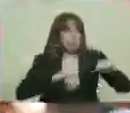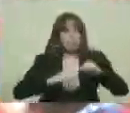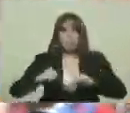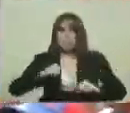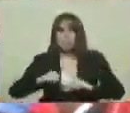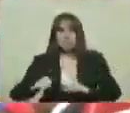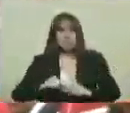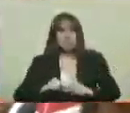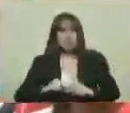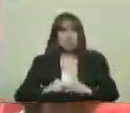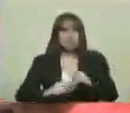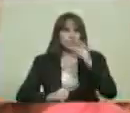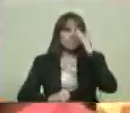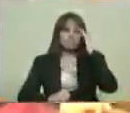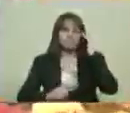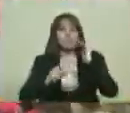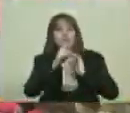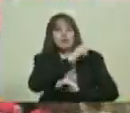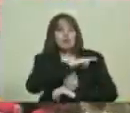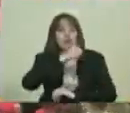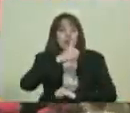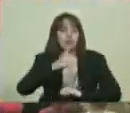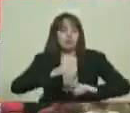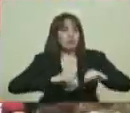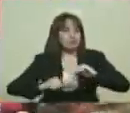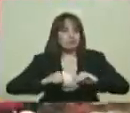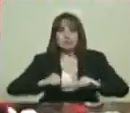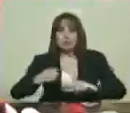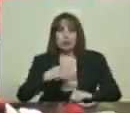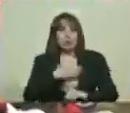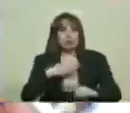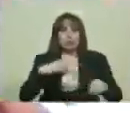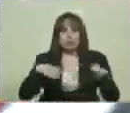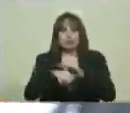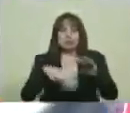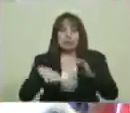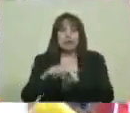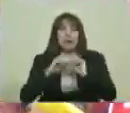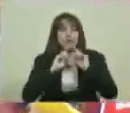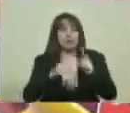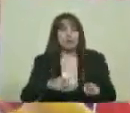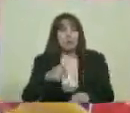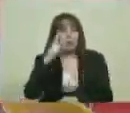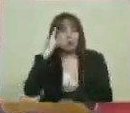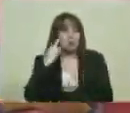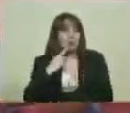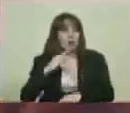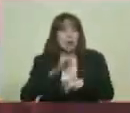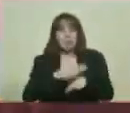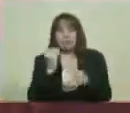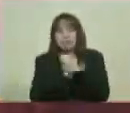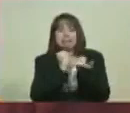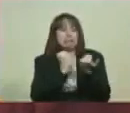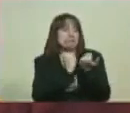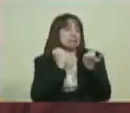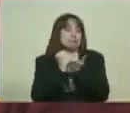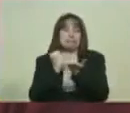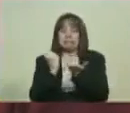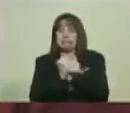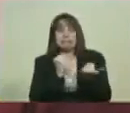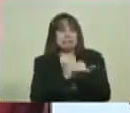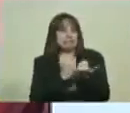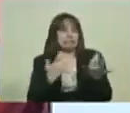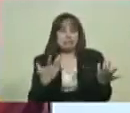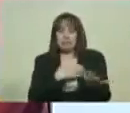Darío, jefe del equipo de movilizaciones, no pudieron entrar a la avenida Bolívar. ¿Por qué? Bueno, no